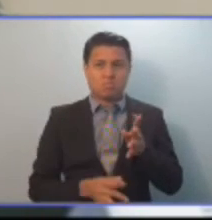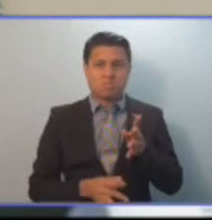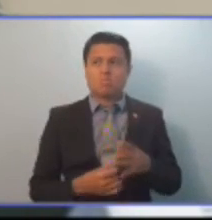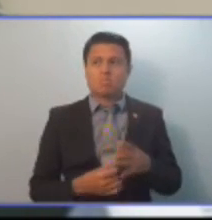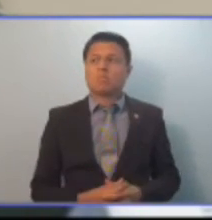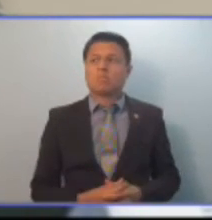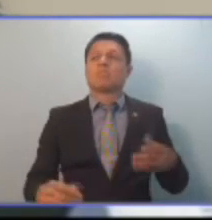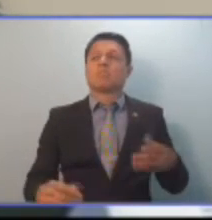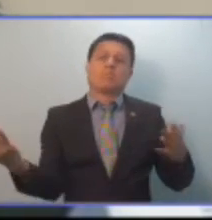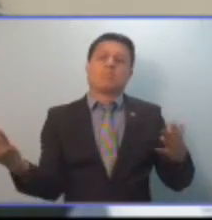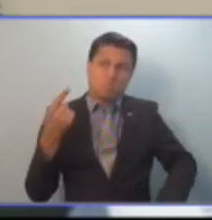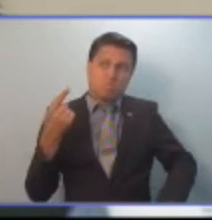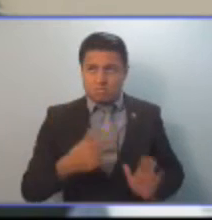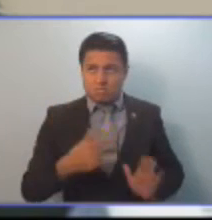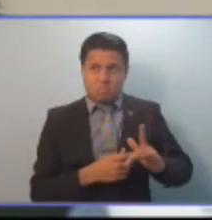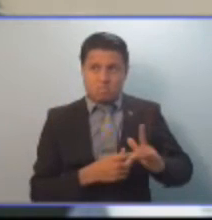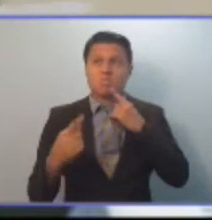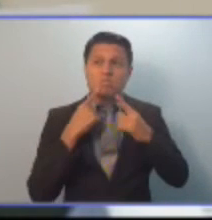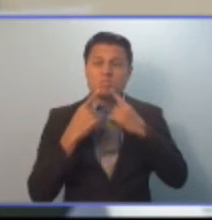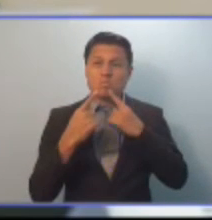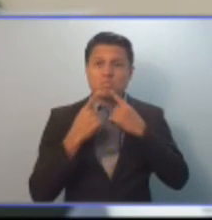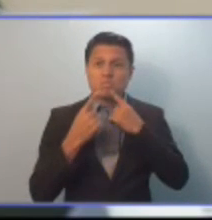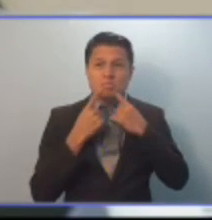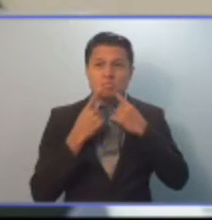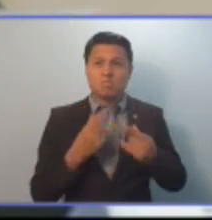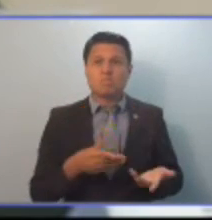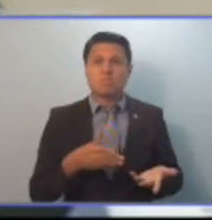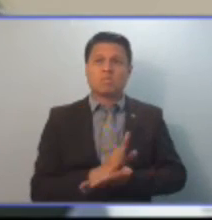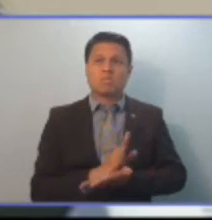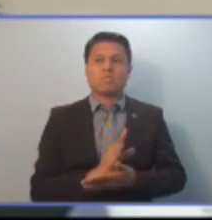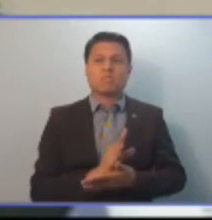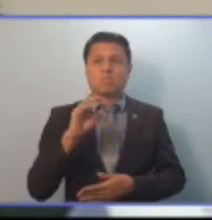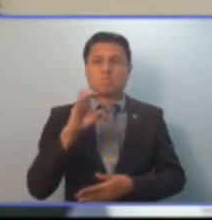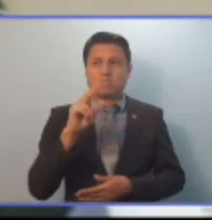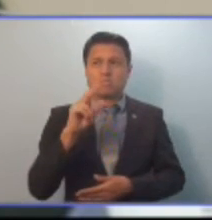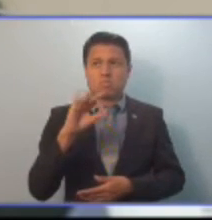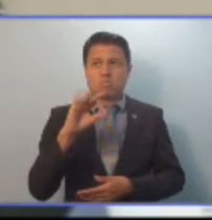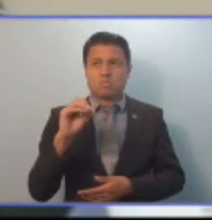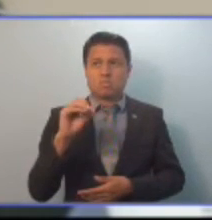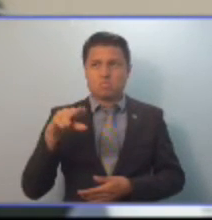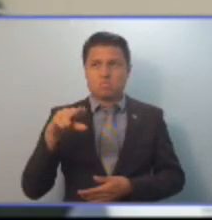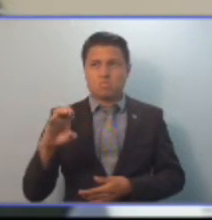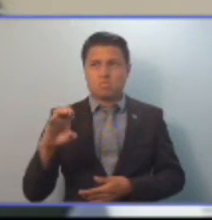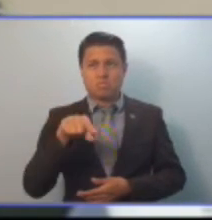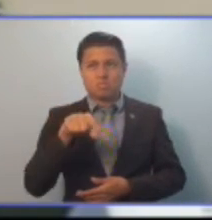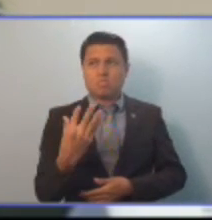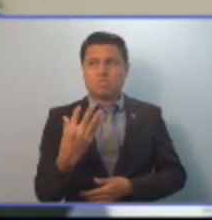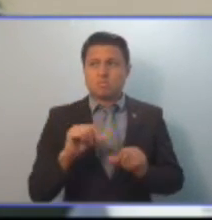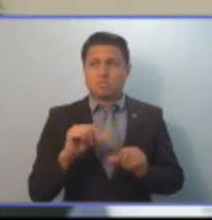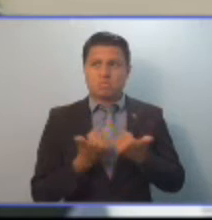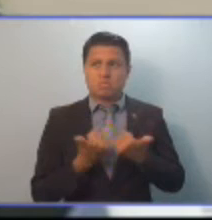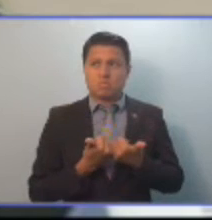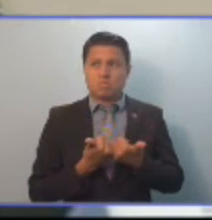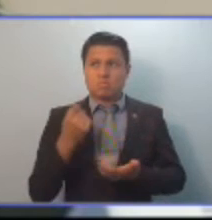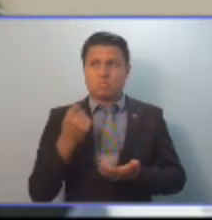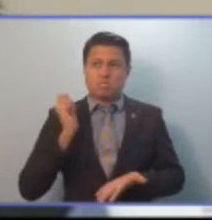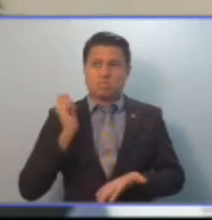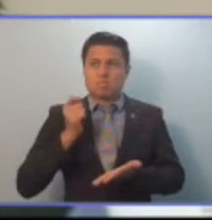le hacen ver de que en una entrevista que le hizo a Enfoques, usted dijo que las decisiones de la sala